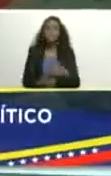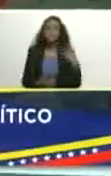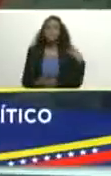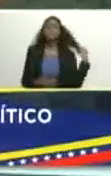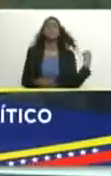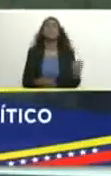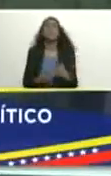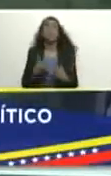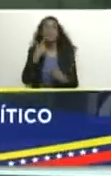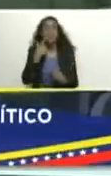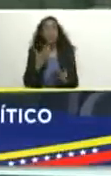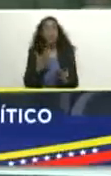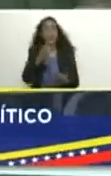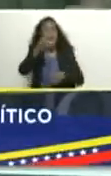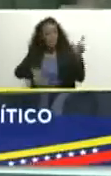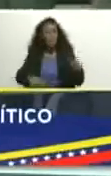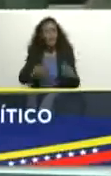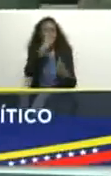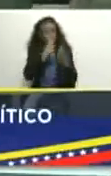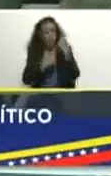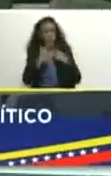Y si ustedes me preguntaran,